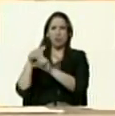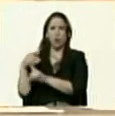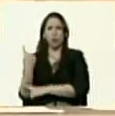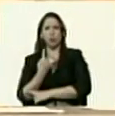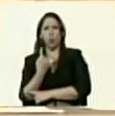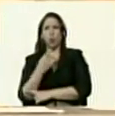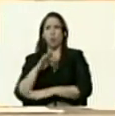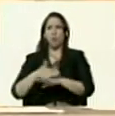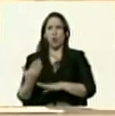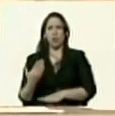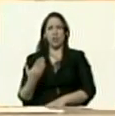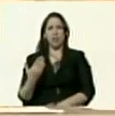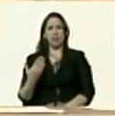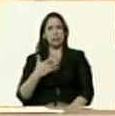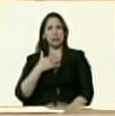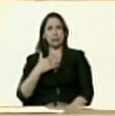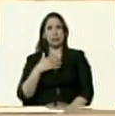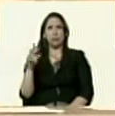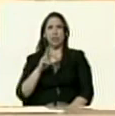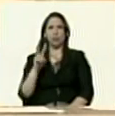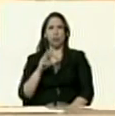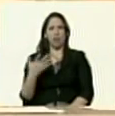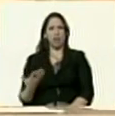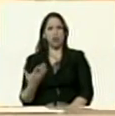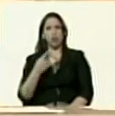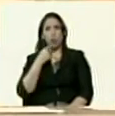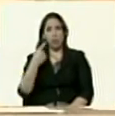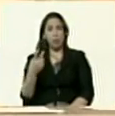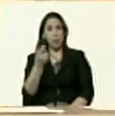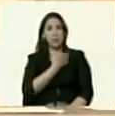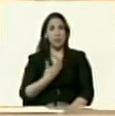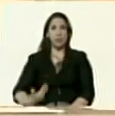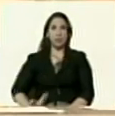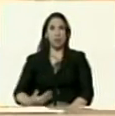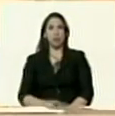venezolanos. Yo le he dicho a la vicepresidenta,